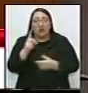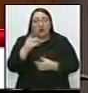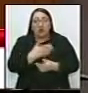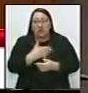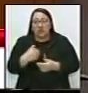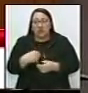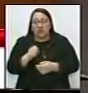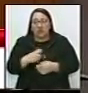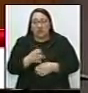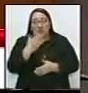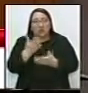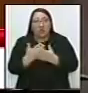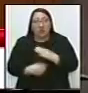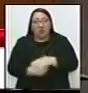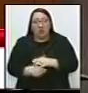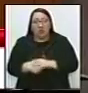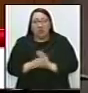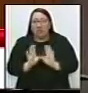presidente lobista y corrupto.